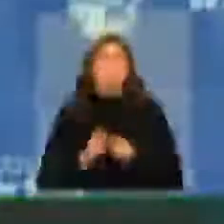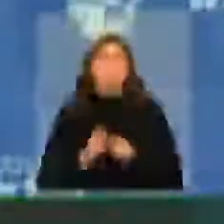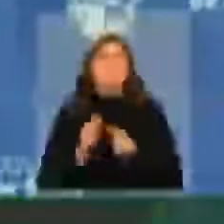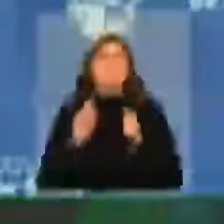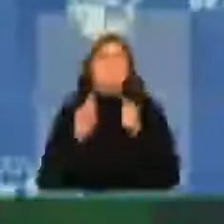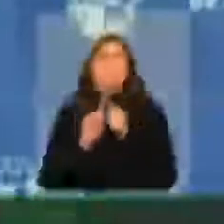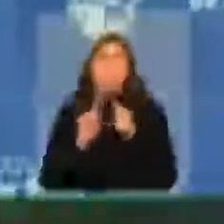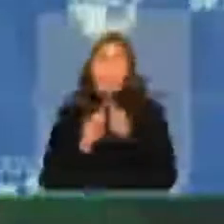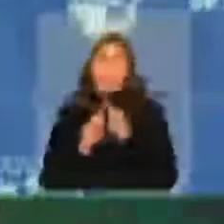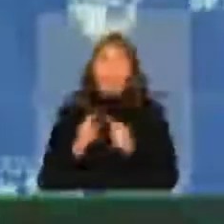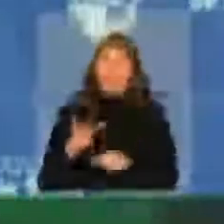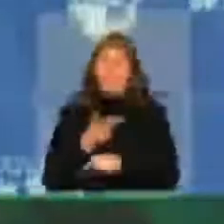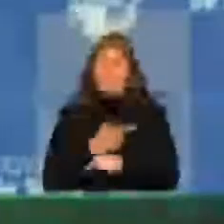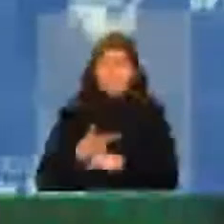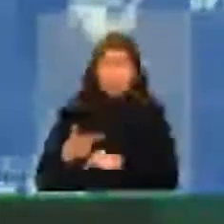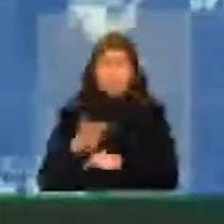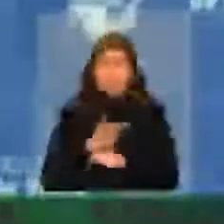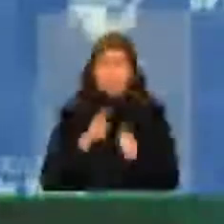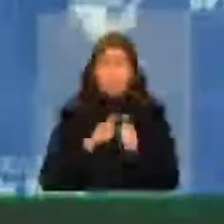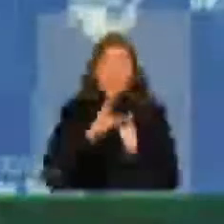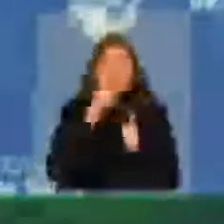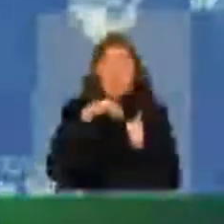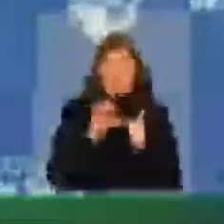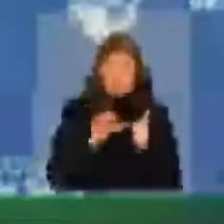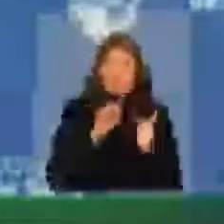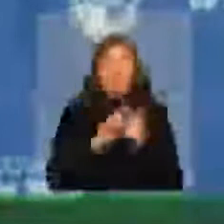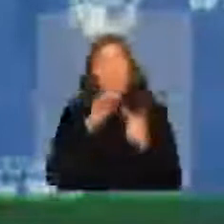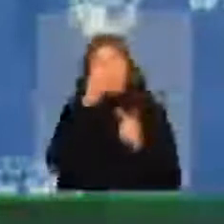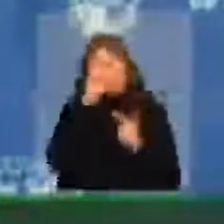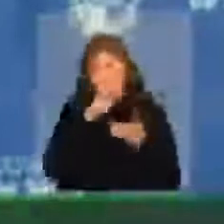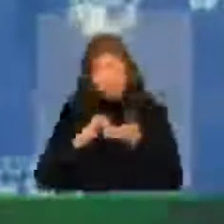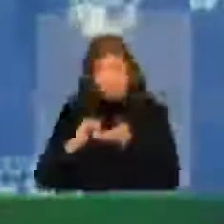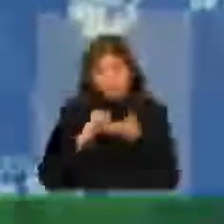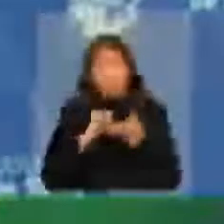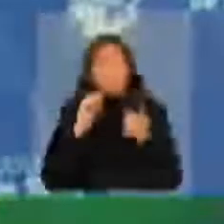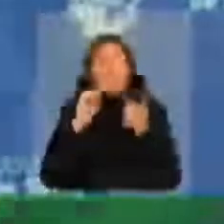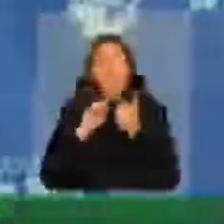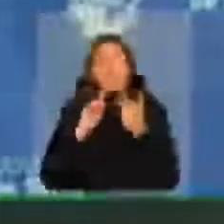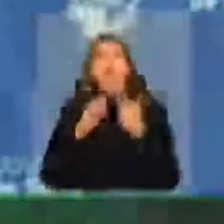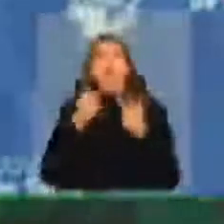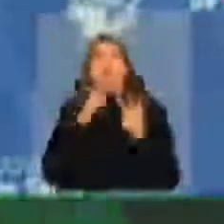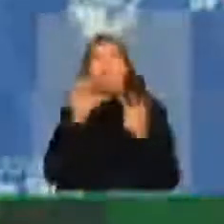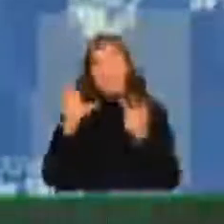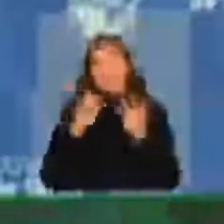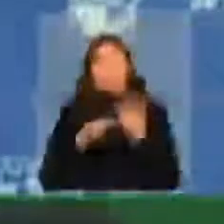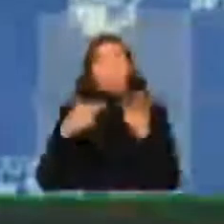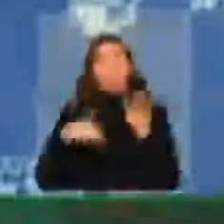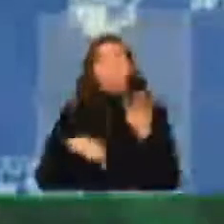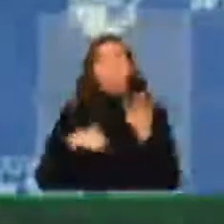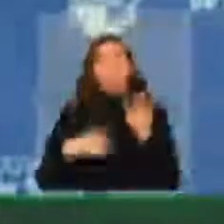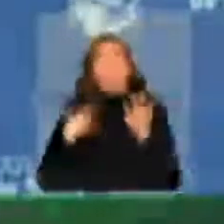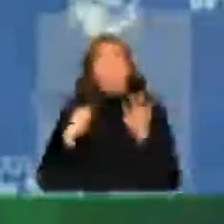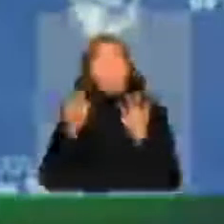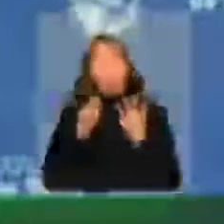acordado entre los 3 prestadores, CAMS, Hospital Evangélico, ACE, con el Ministerio de Salud Pública como rector y